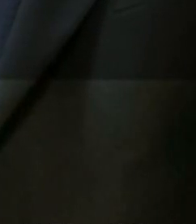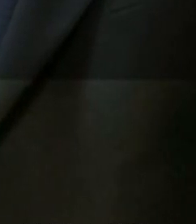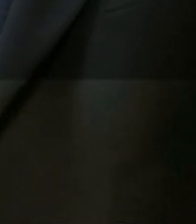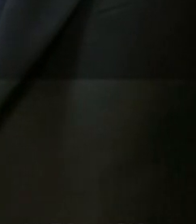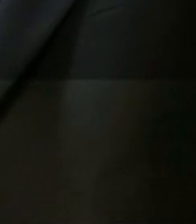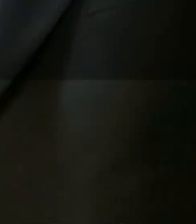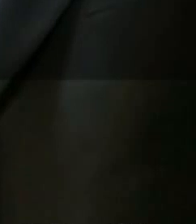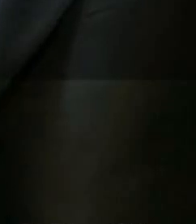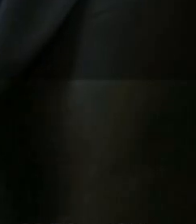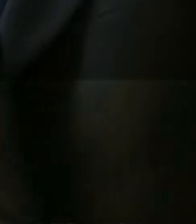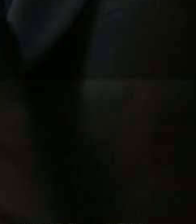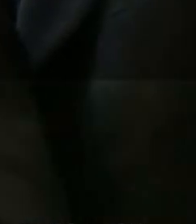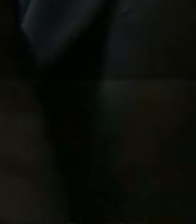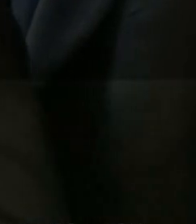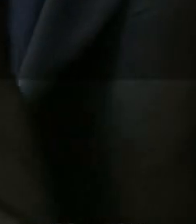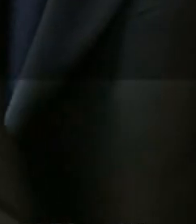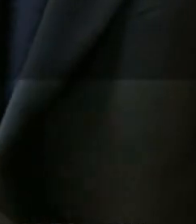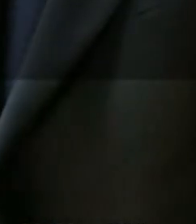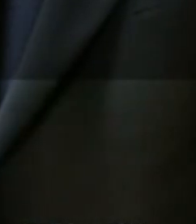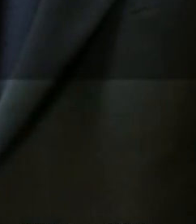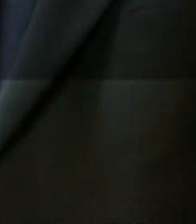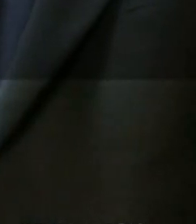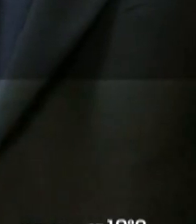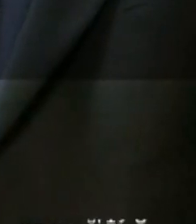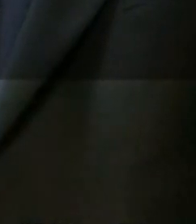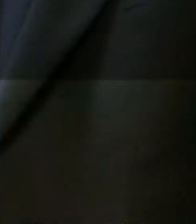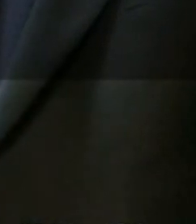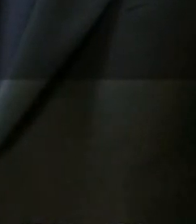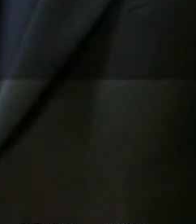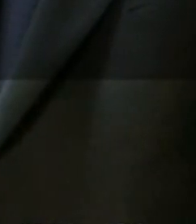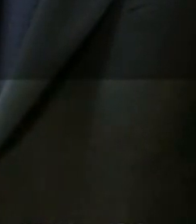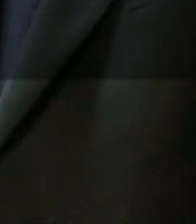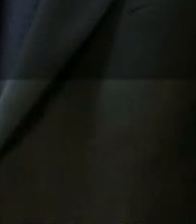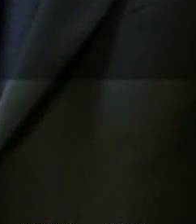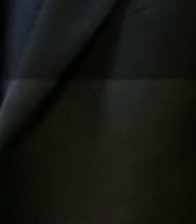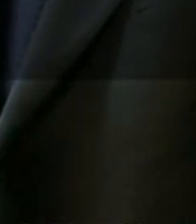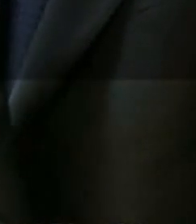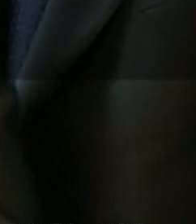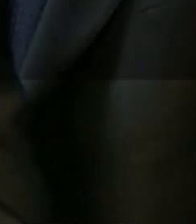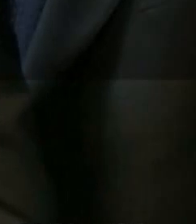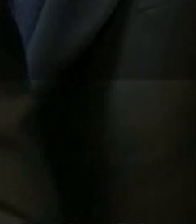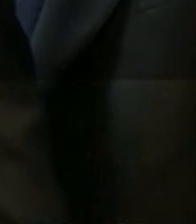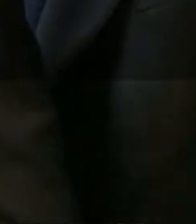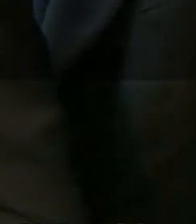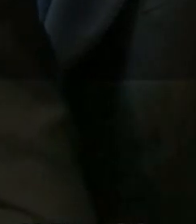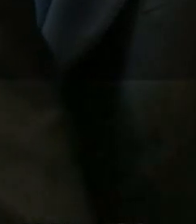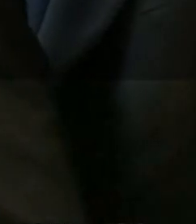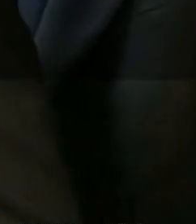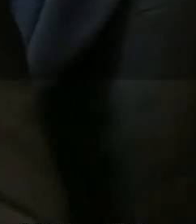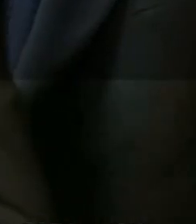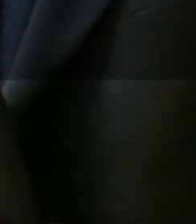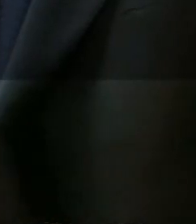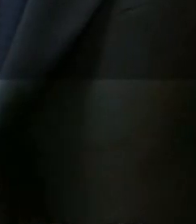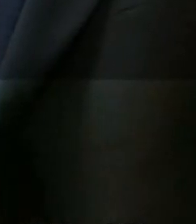a Europa. I ha de ser una etapa presidida per solucions polítiques, no per